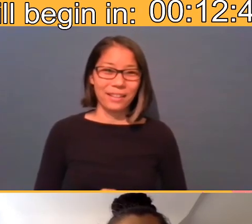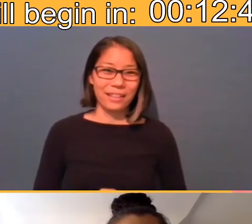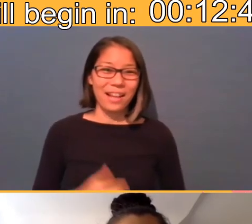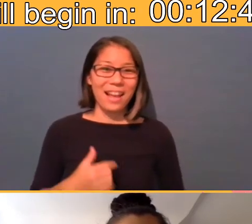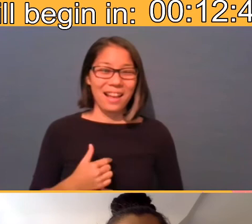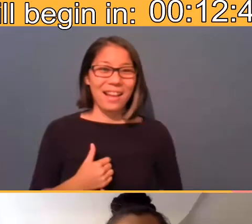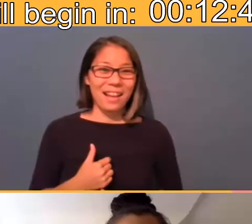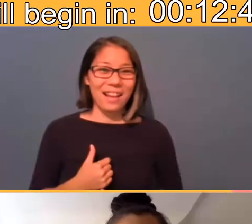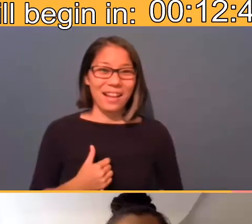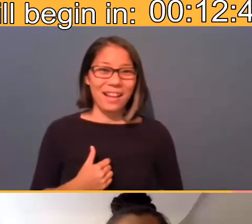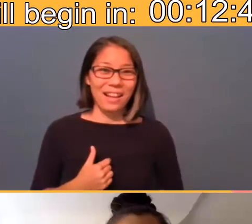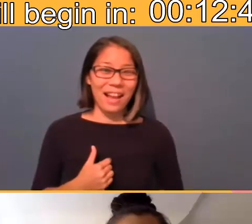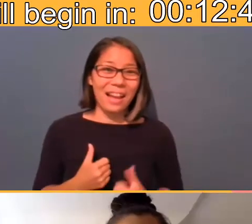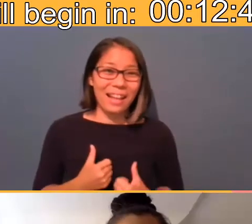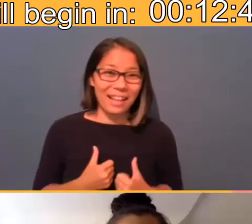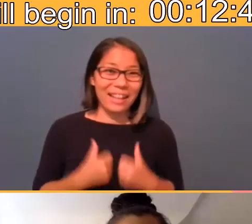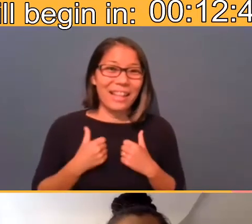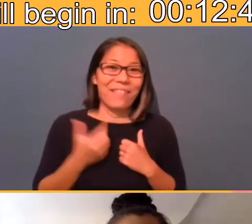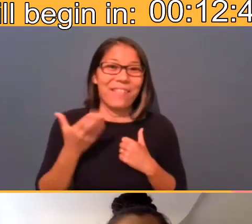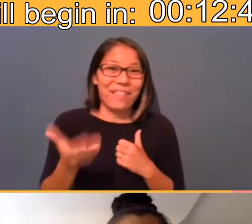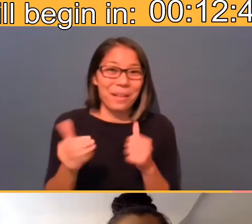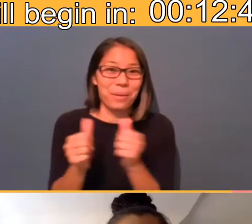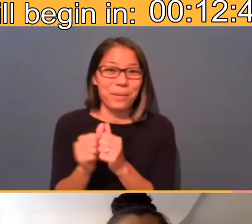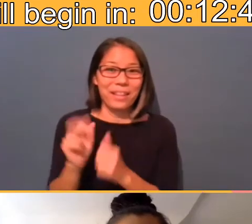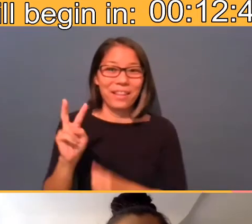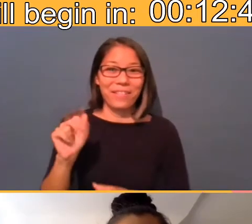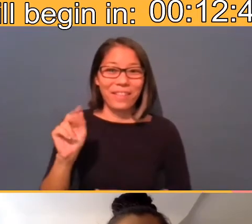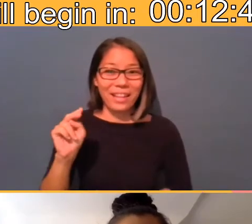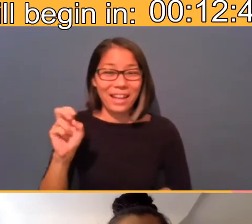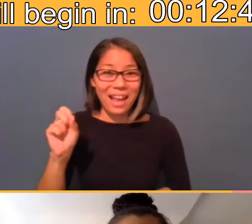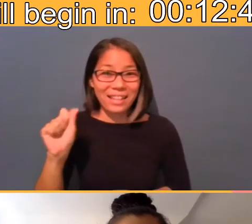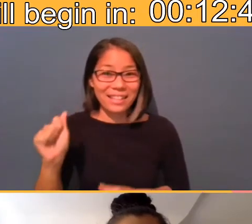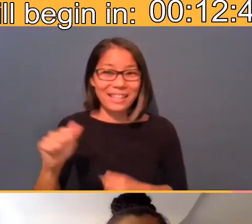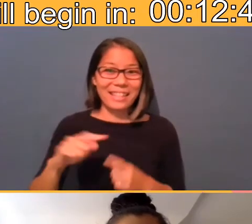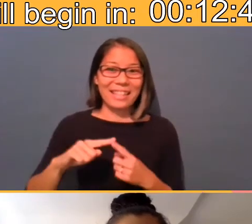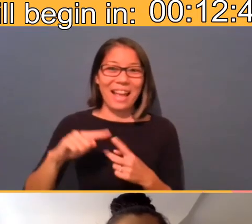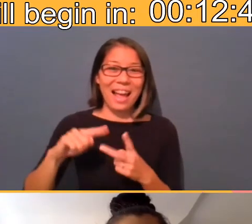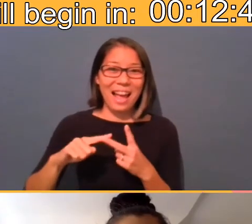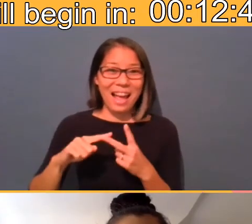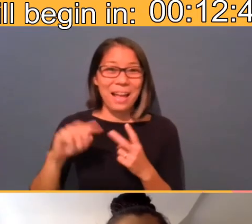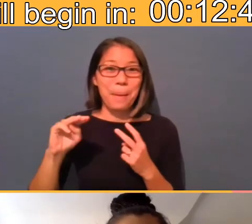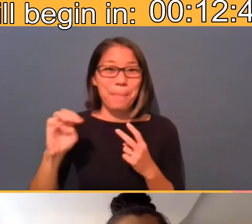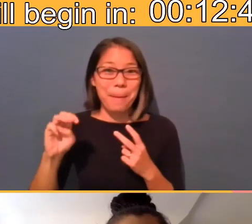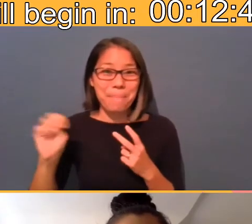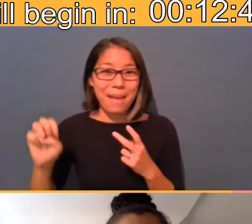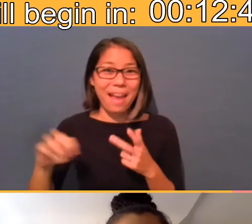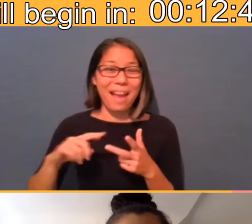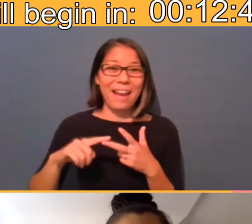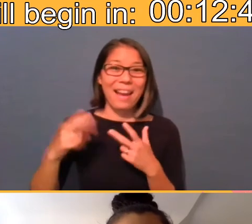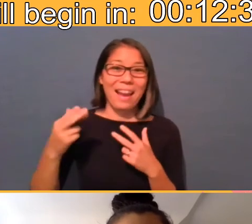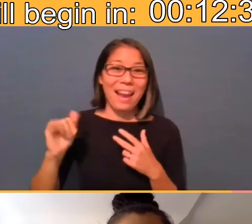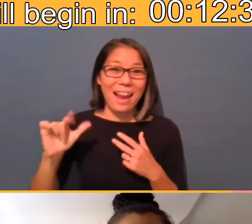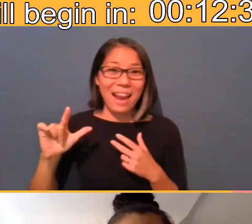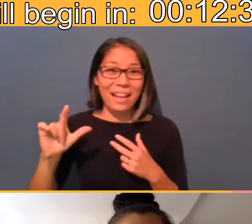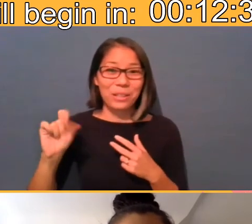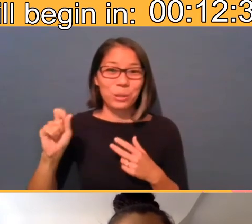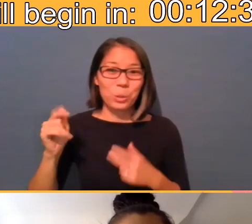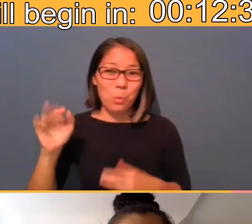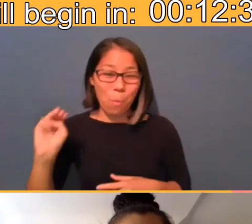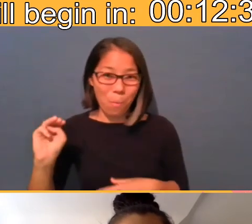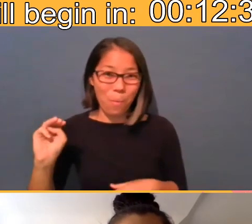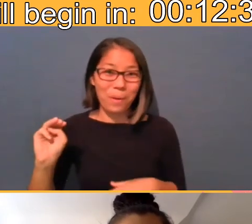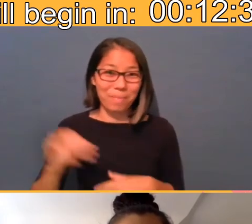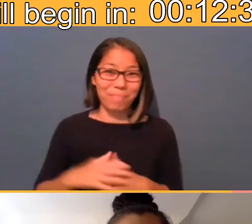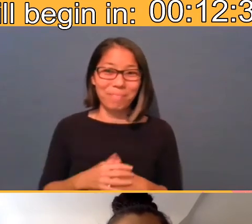Vanessa, con un meme, con un little man, con Hailstorm. Y ellos inspiraron